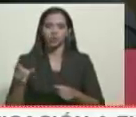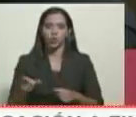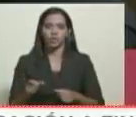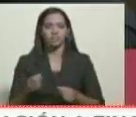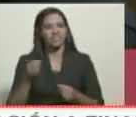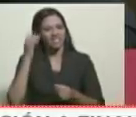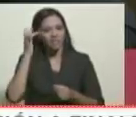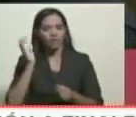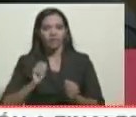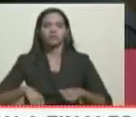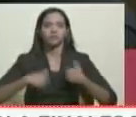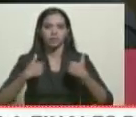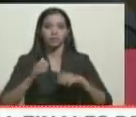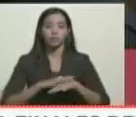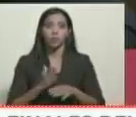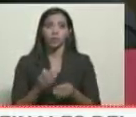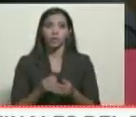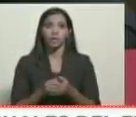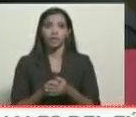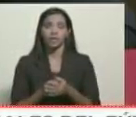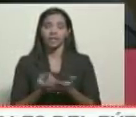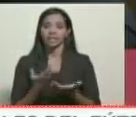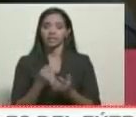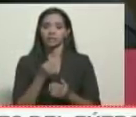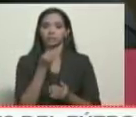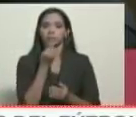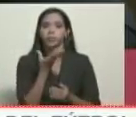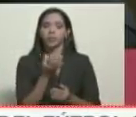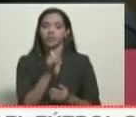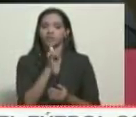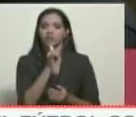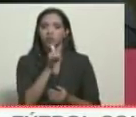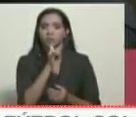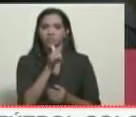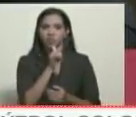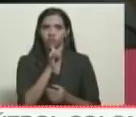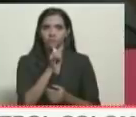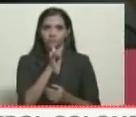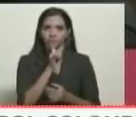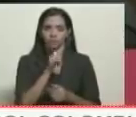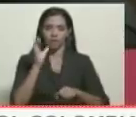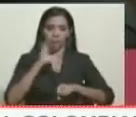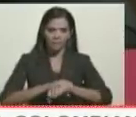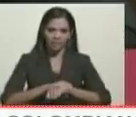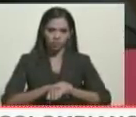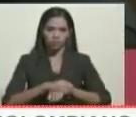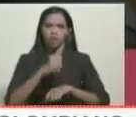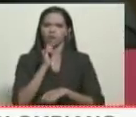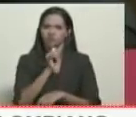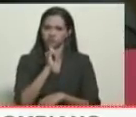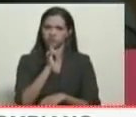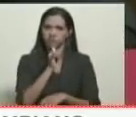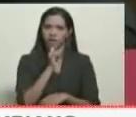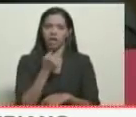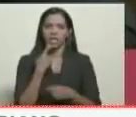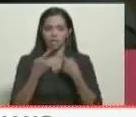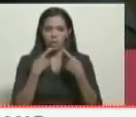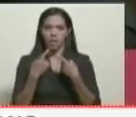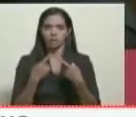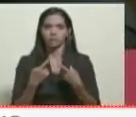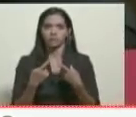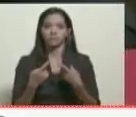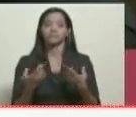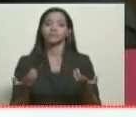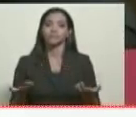porque están delatando muchos de los que han sido detenidos. Y en este sentido, pues,